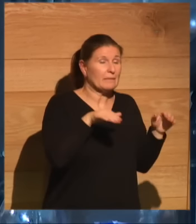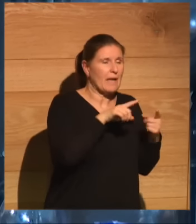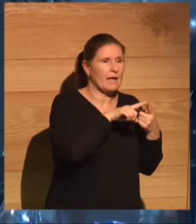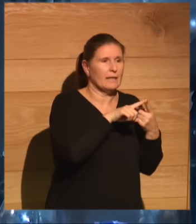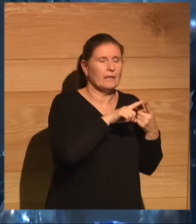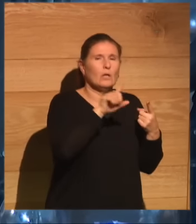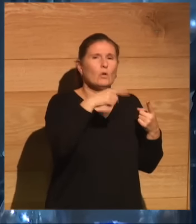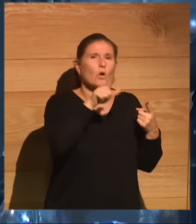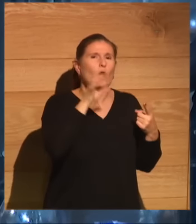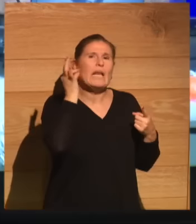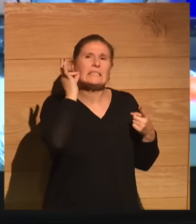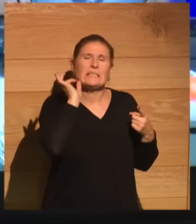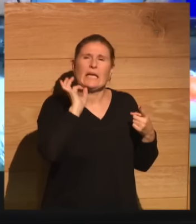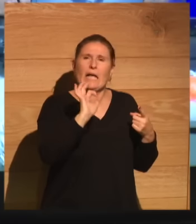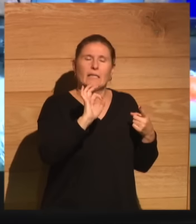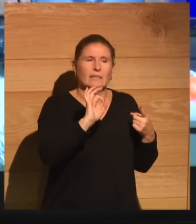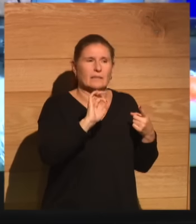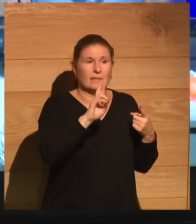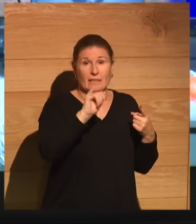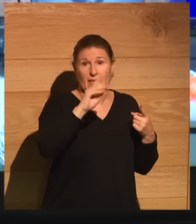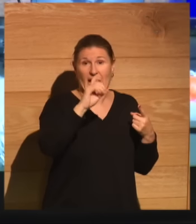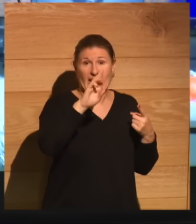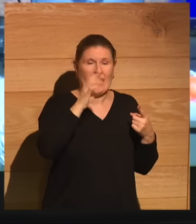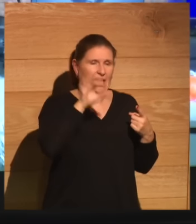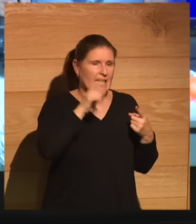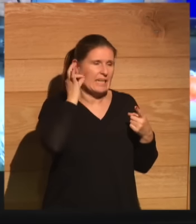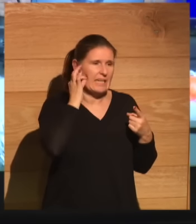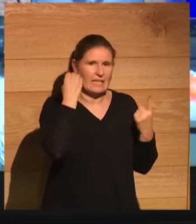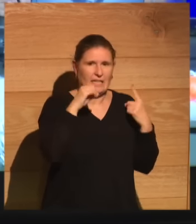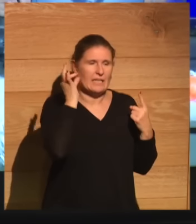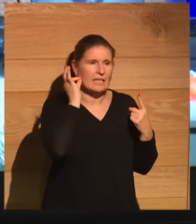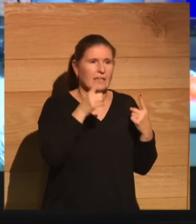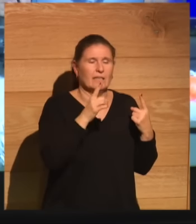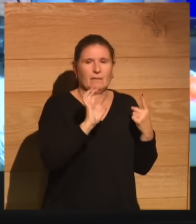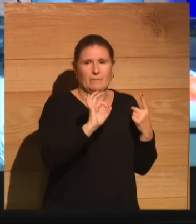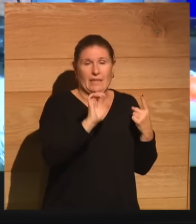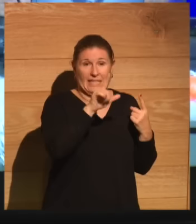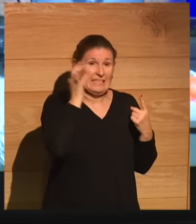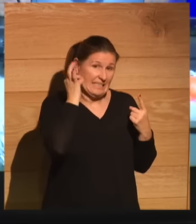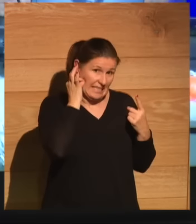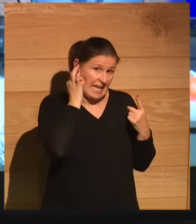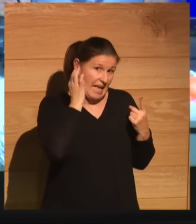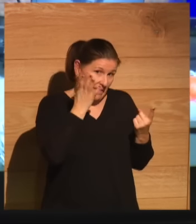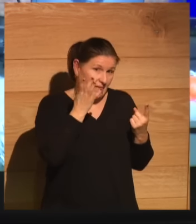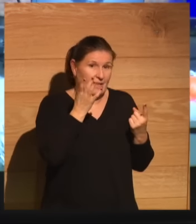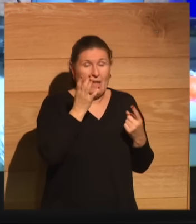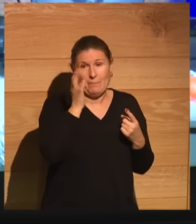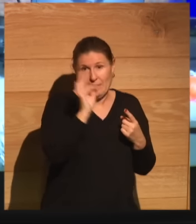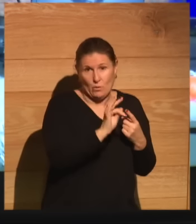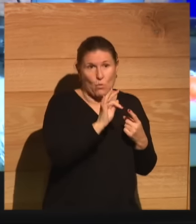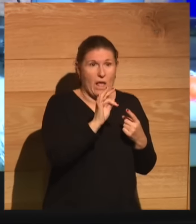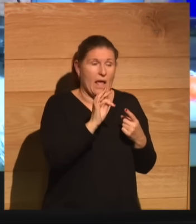la chica de policía de Sleepy Hollow. Winona Ryder. La chica de Beetlejuice. ¿Vale? Winona Davis. Eso, no,